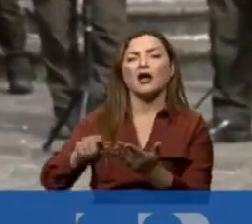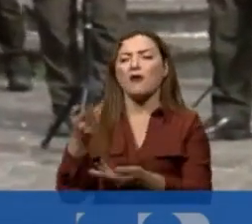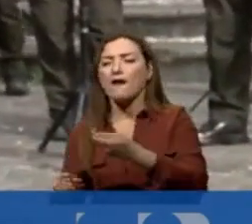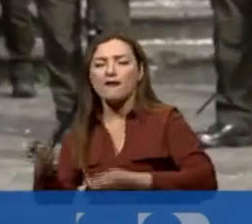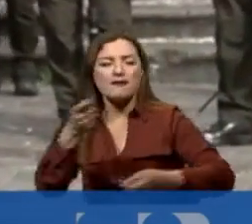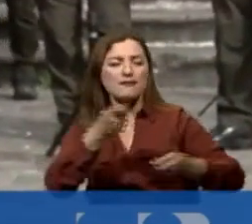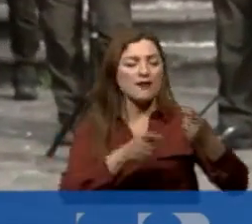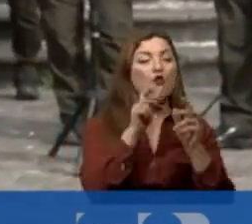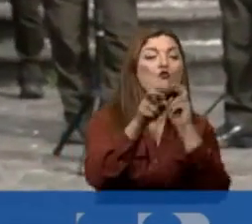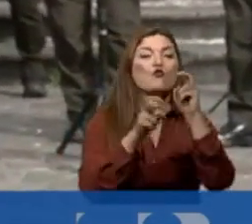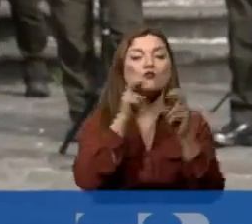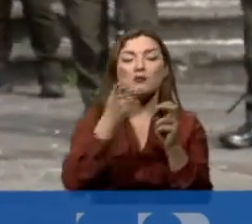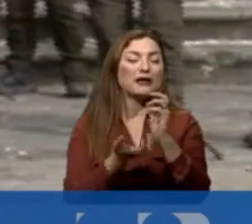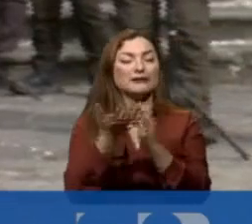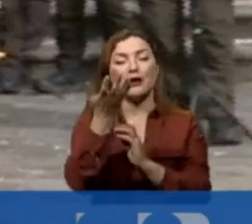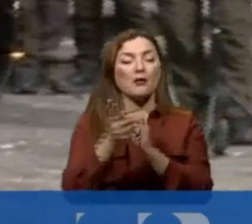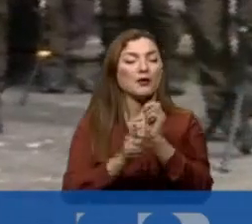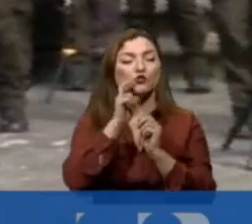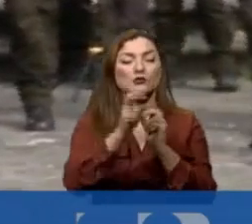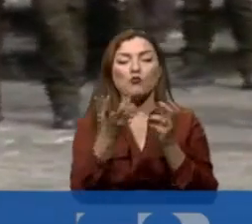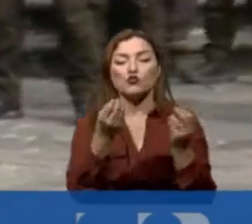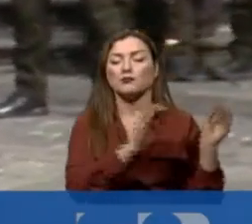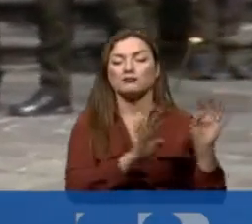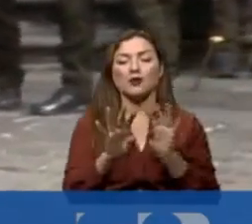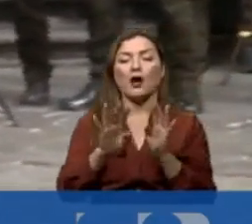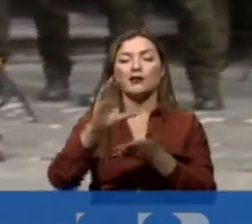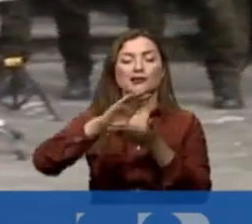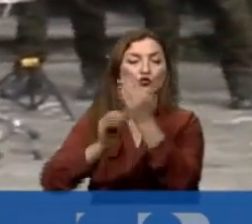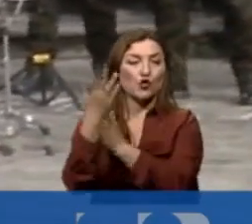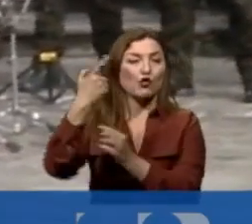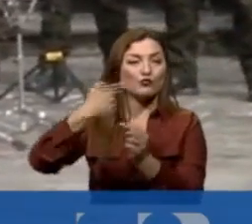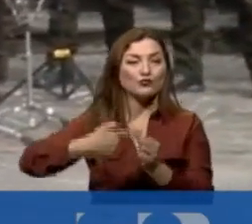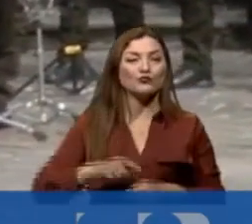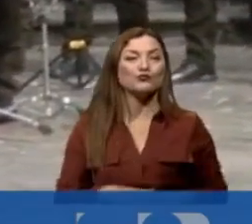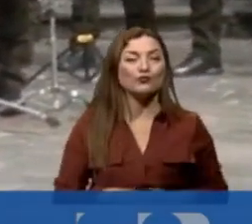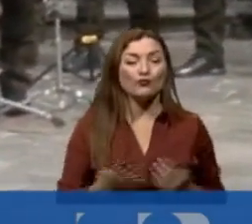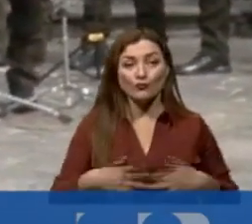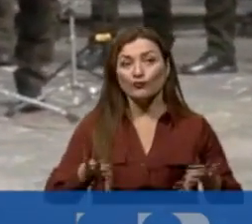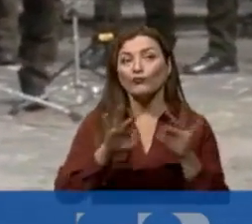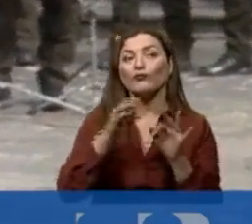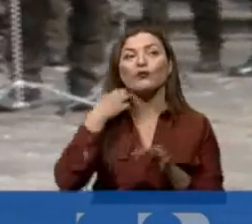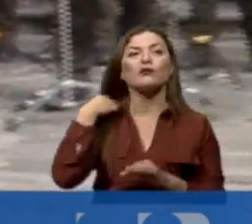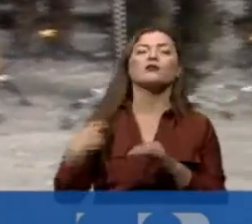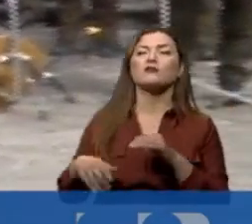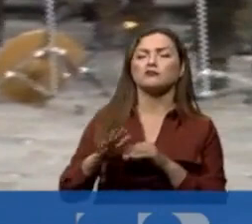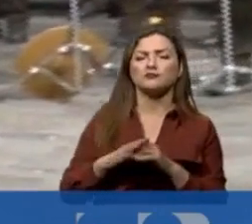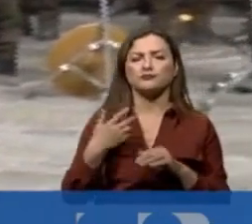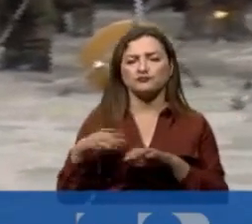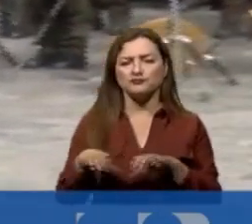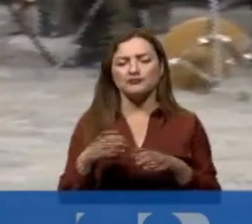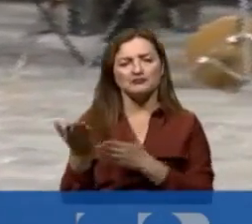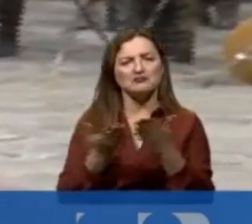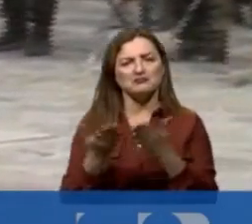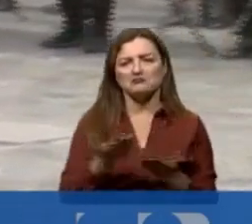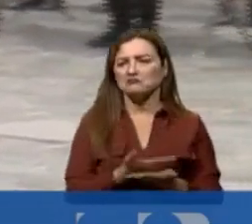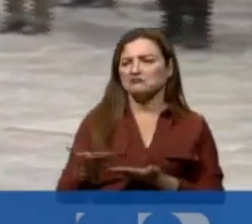comercial, turística del casco colonial. Ahora, ¿qué tan importante es precisamente estas activaciones que ustedes